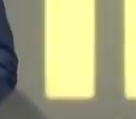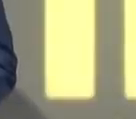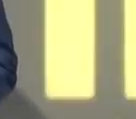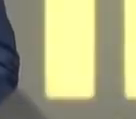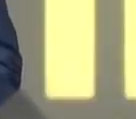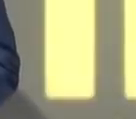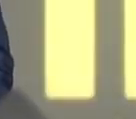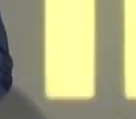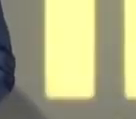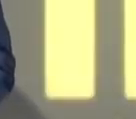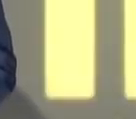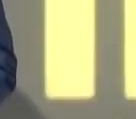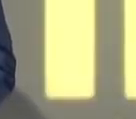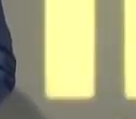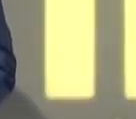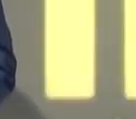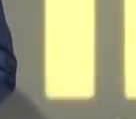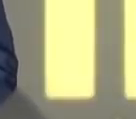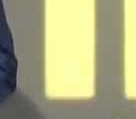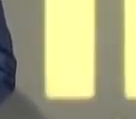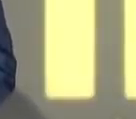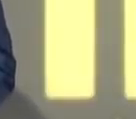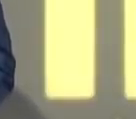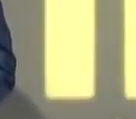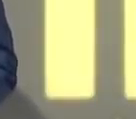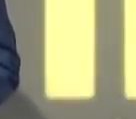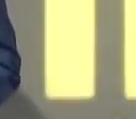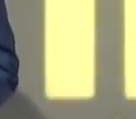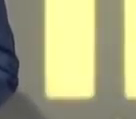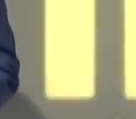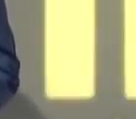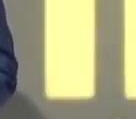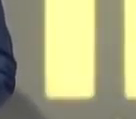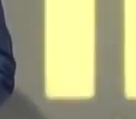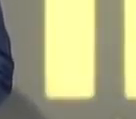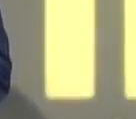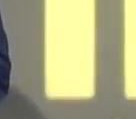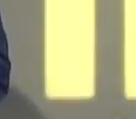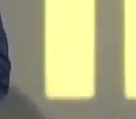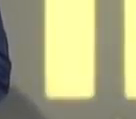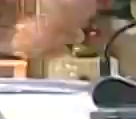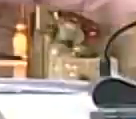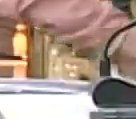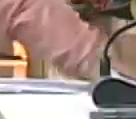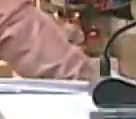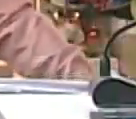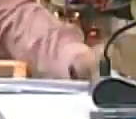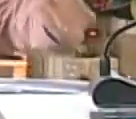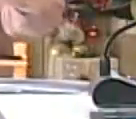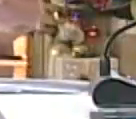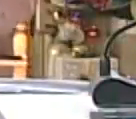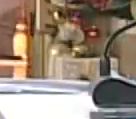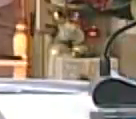Bien, y a esta hora nos vamos al Palacio de Miraflores, donde se genera información de último minuto. Adelante.